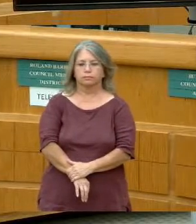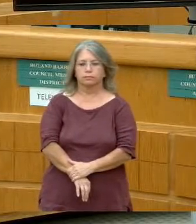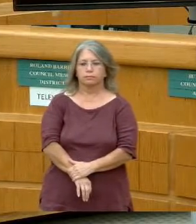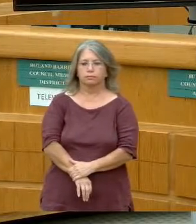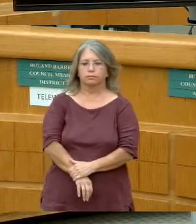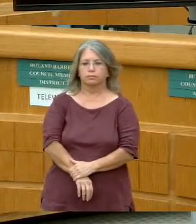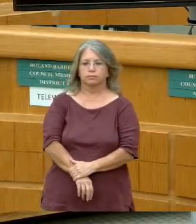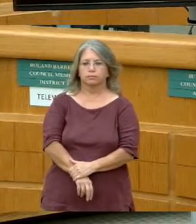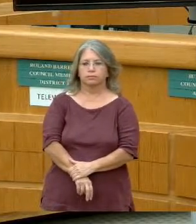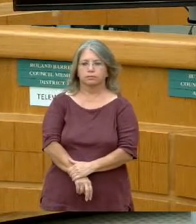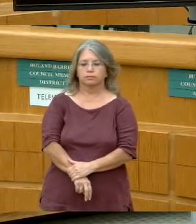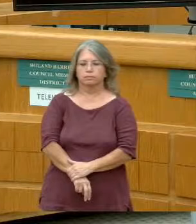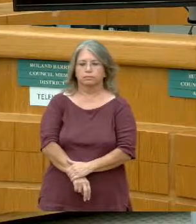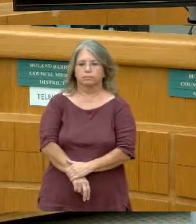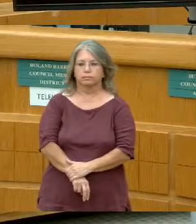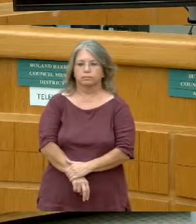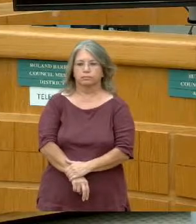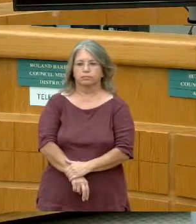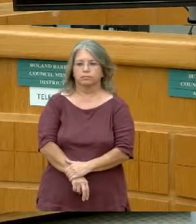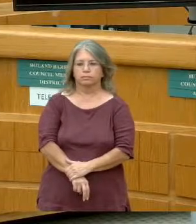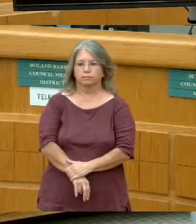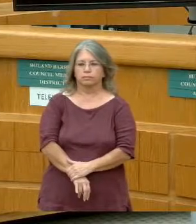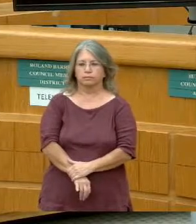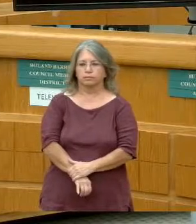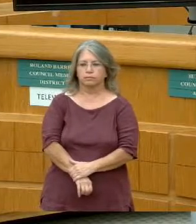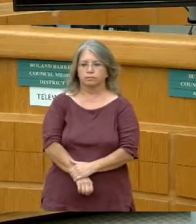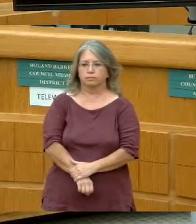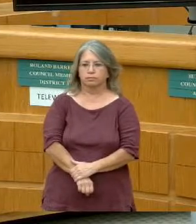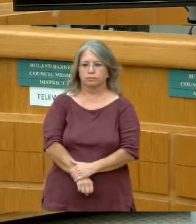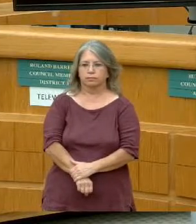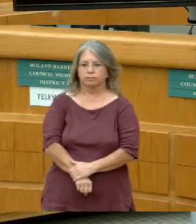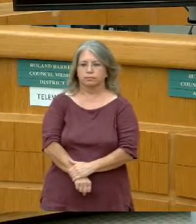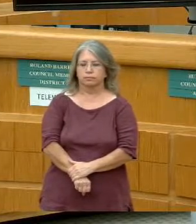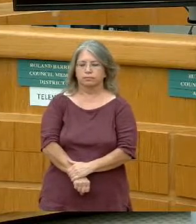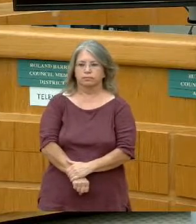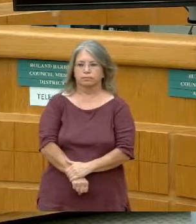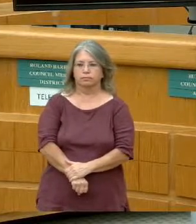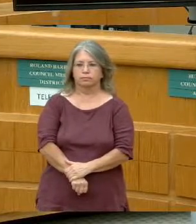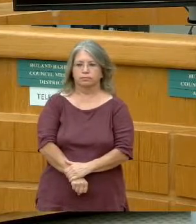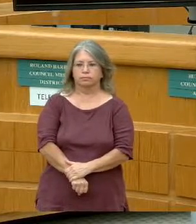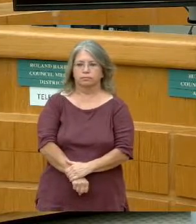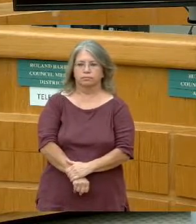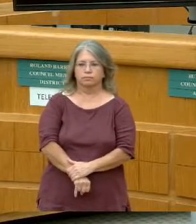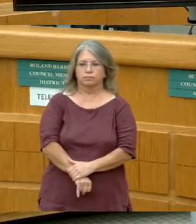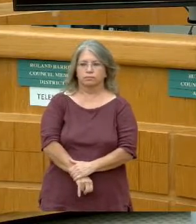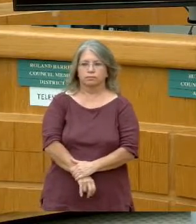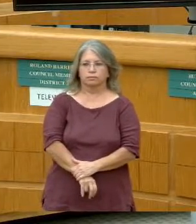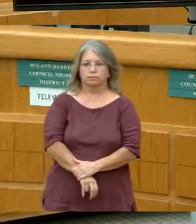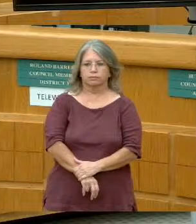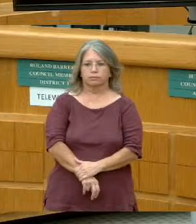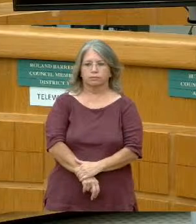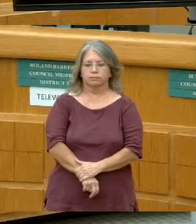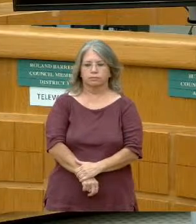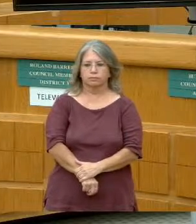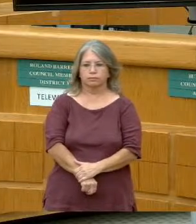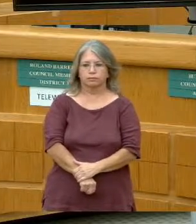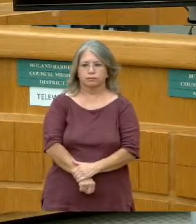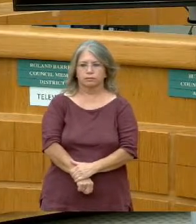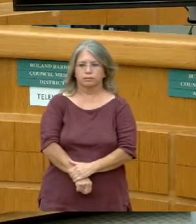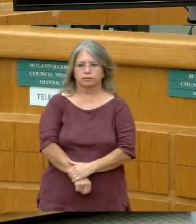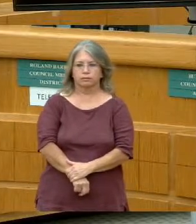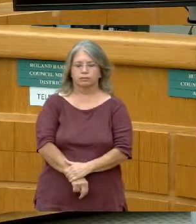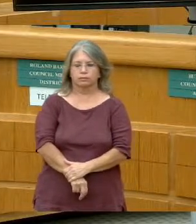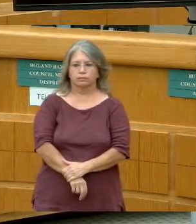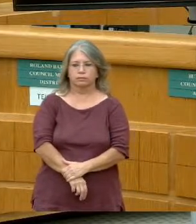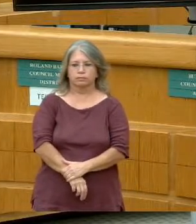protocolo cambió en cuanto al reporte de defunciones. Los fallecimientos son reportados en el momento que se firman los certificados de